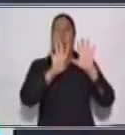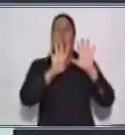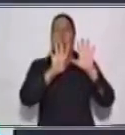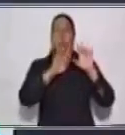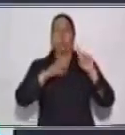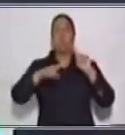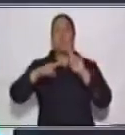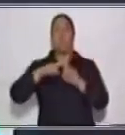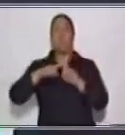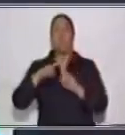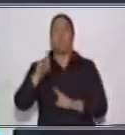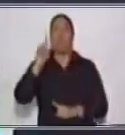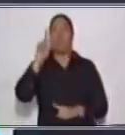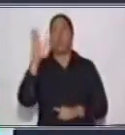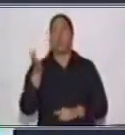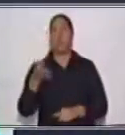4.